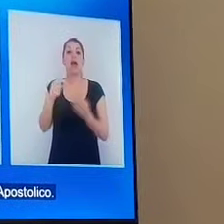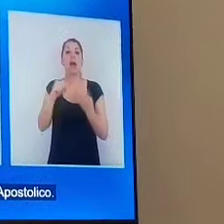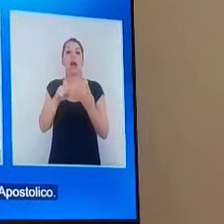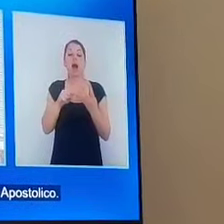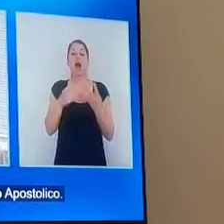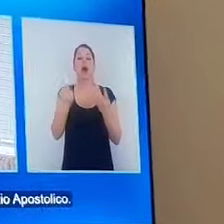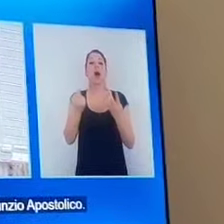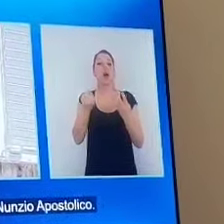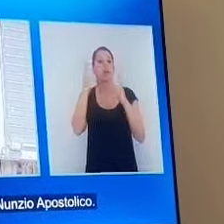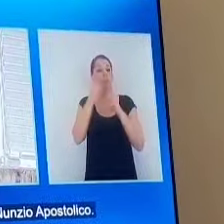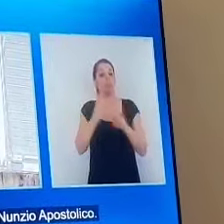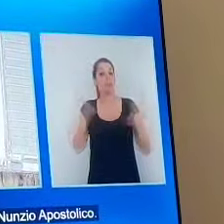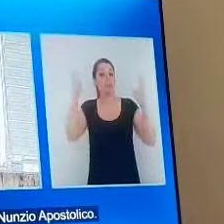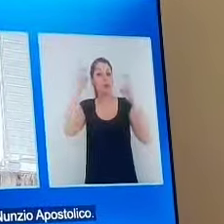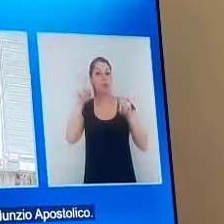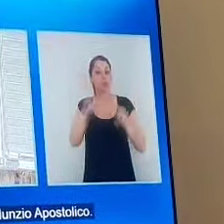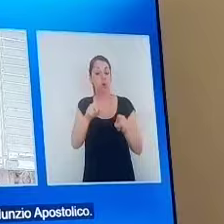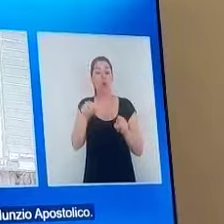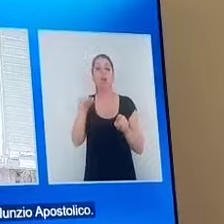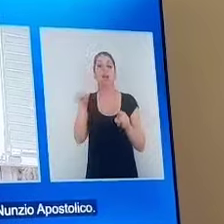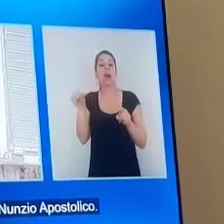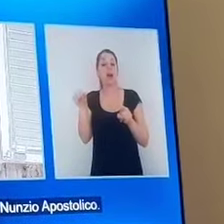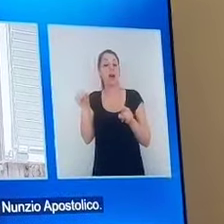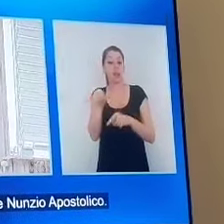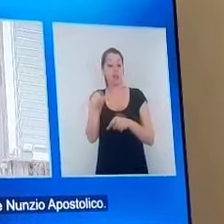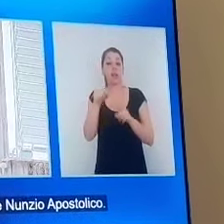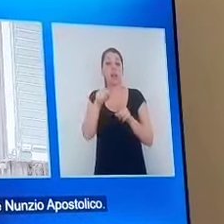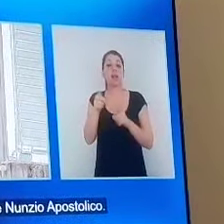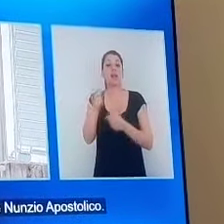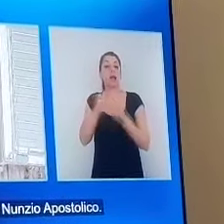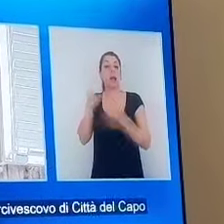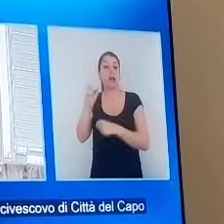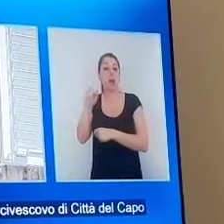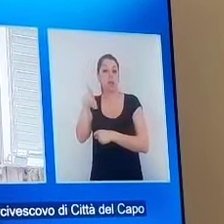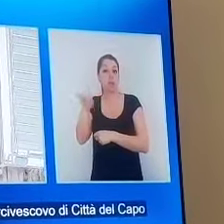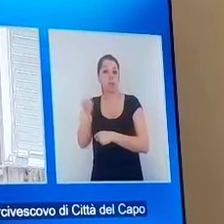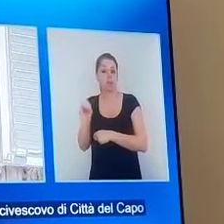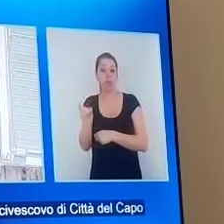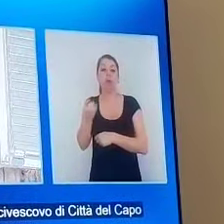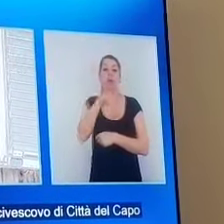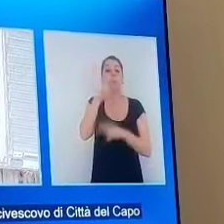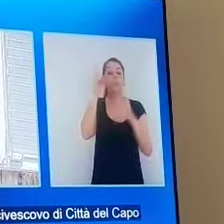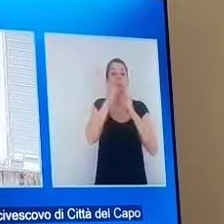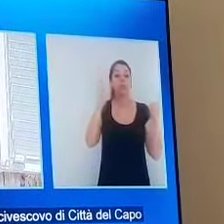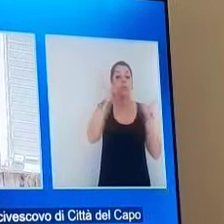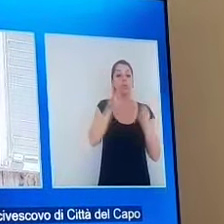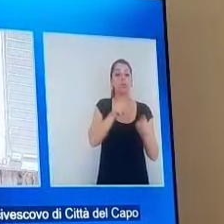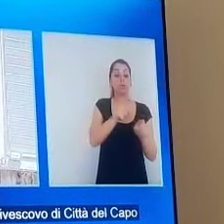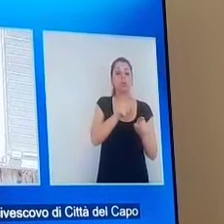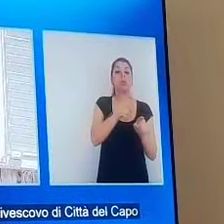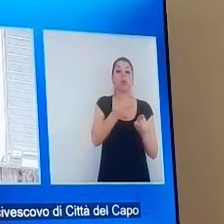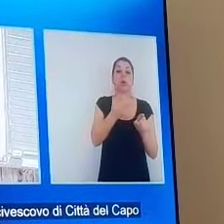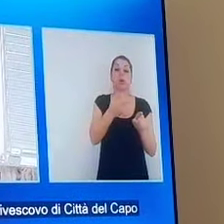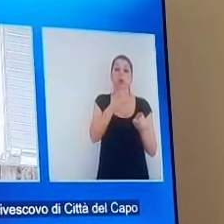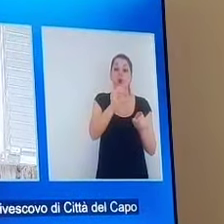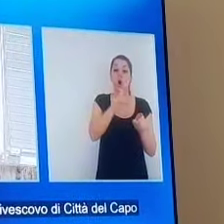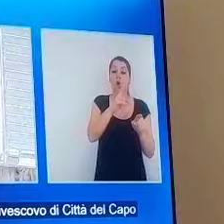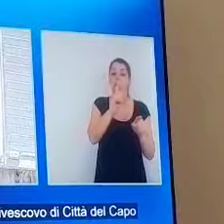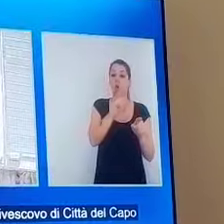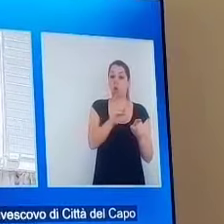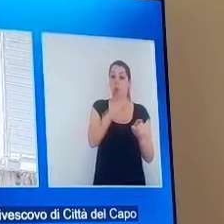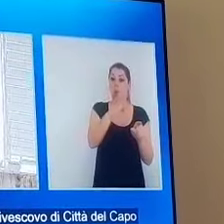Capo, Carl Sarko, Monseñor Ángel Sisto Rossi, Archivéscovo de Córdoba,